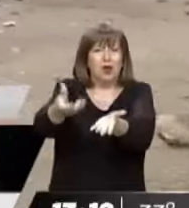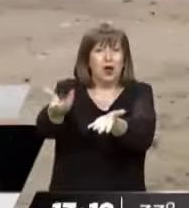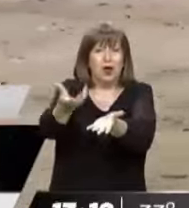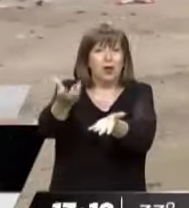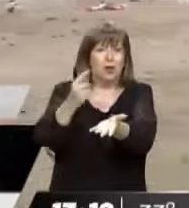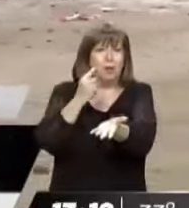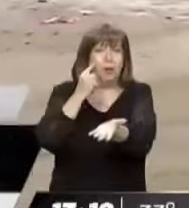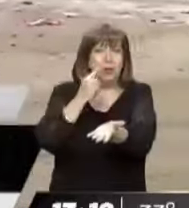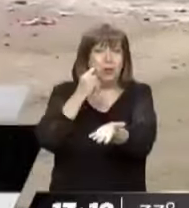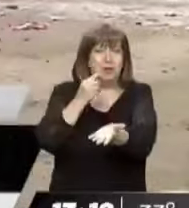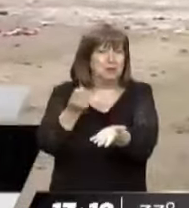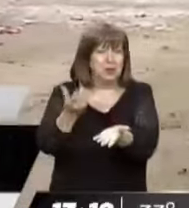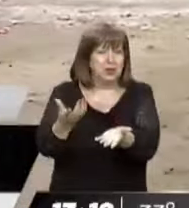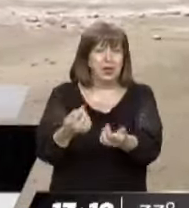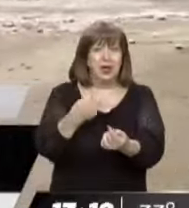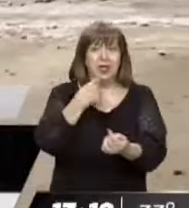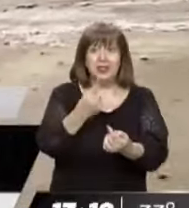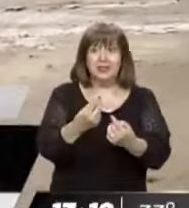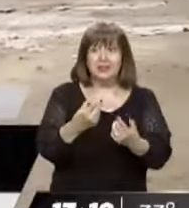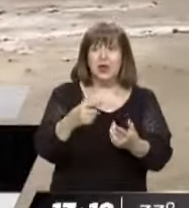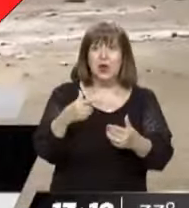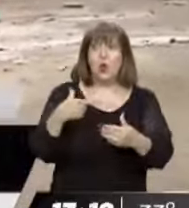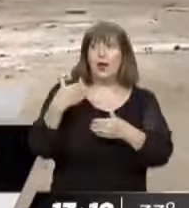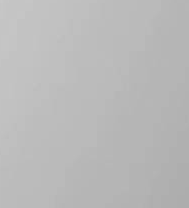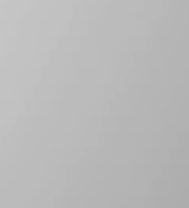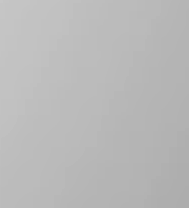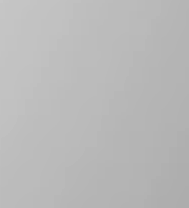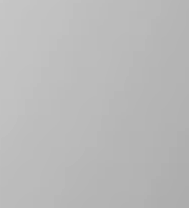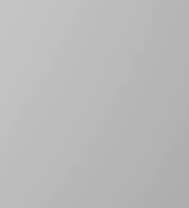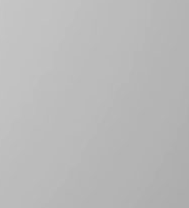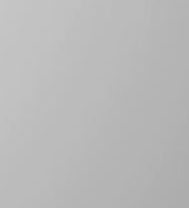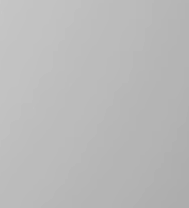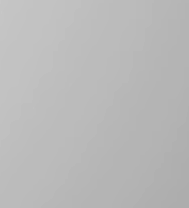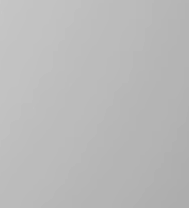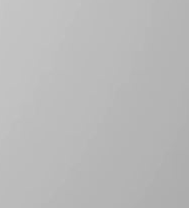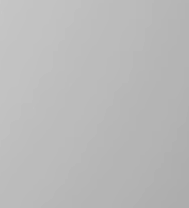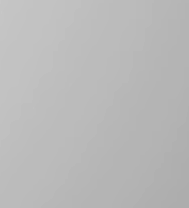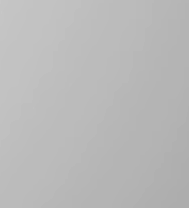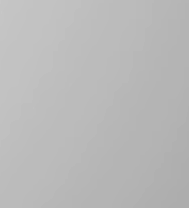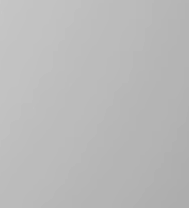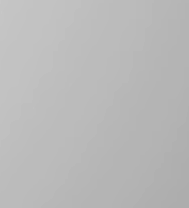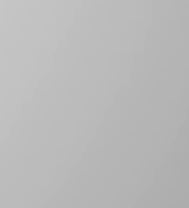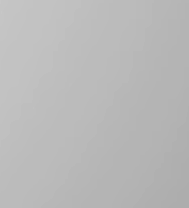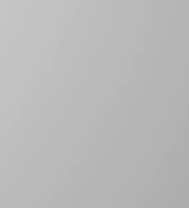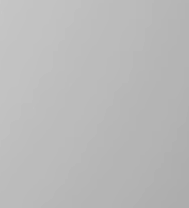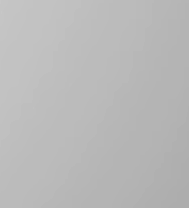Todo el mundo tiene su teoría, pero viste que no han avanzado en una dirección en particular.